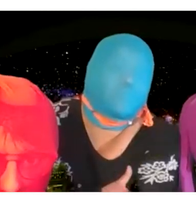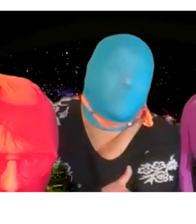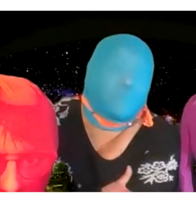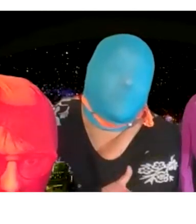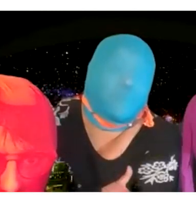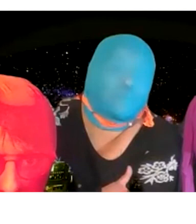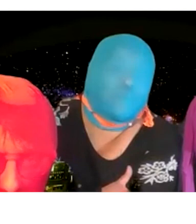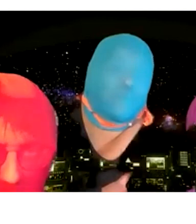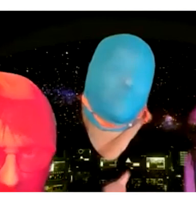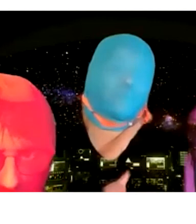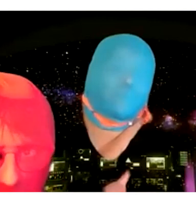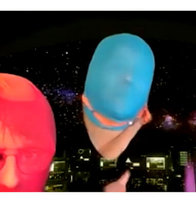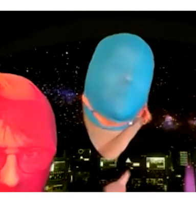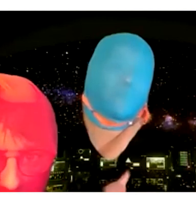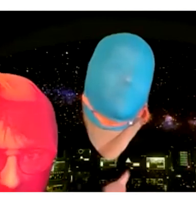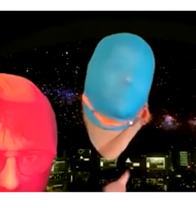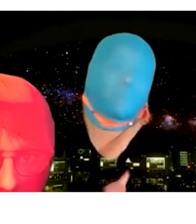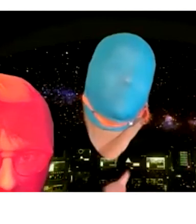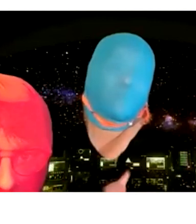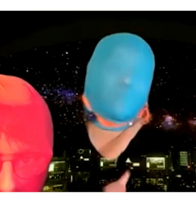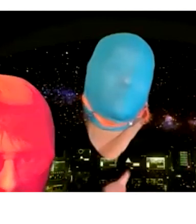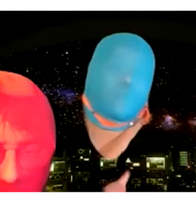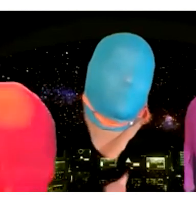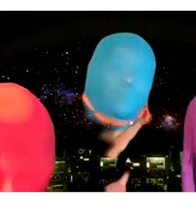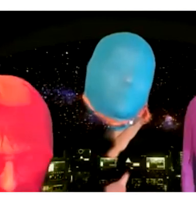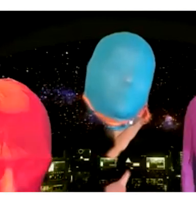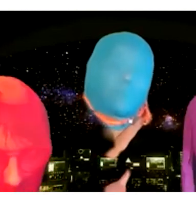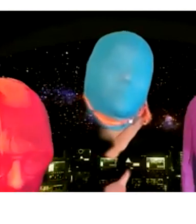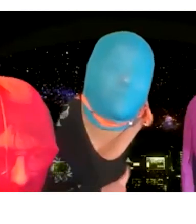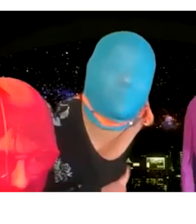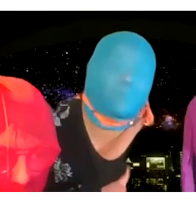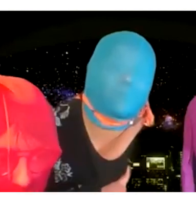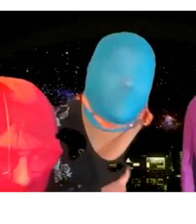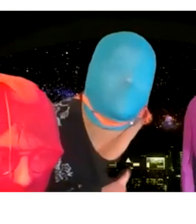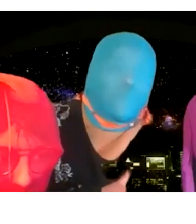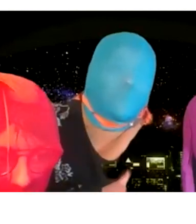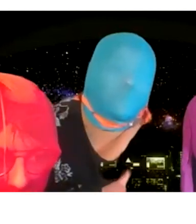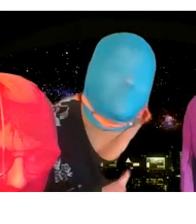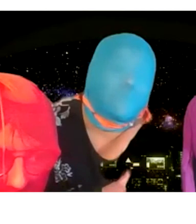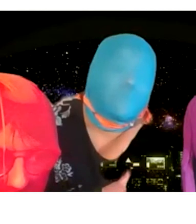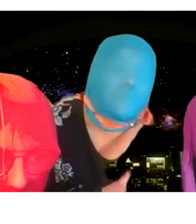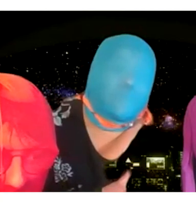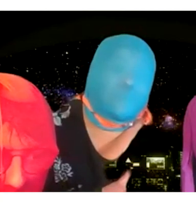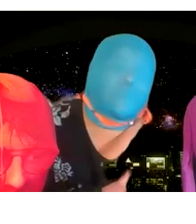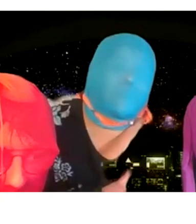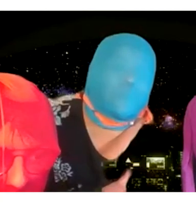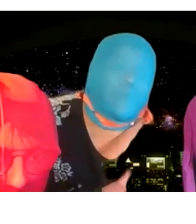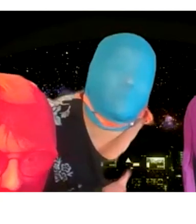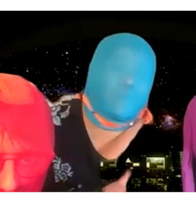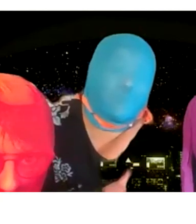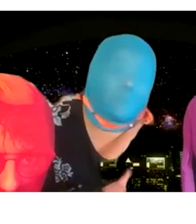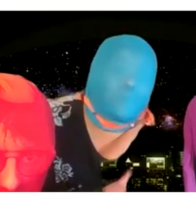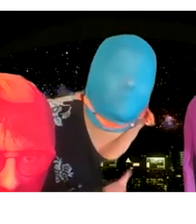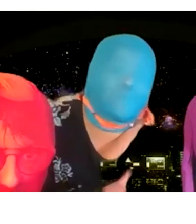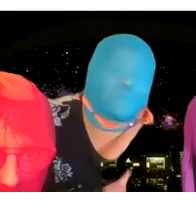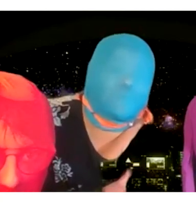muchas personas a las que usar la voz, ¿no?, y gritar sus justas demandas les ha costado la